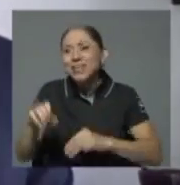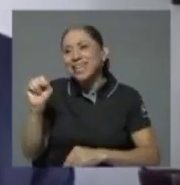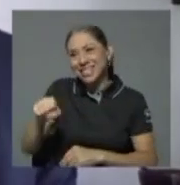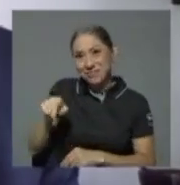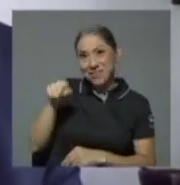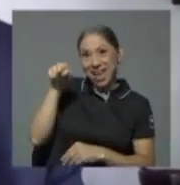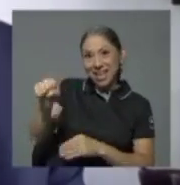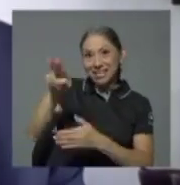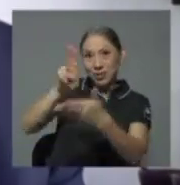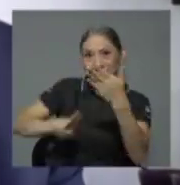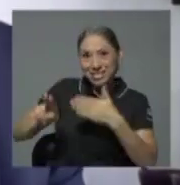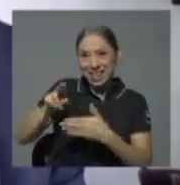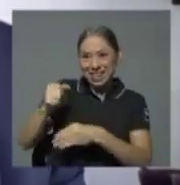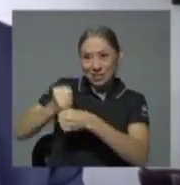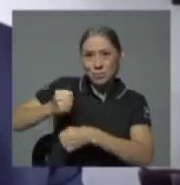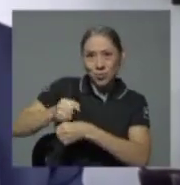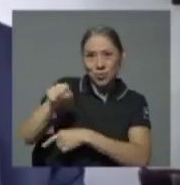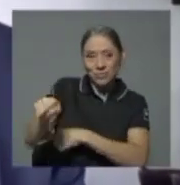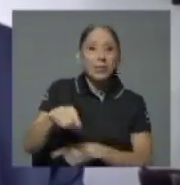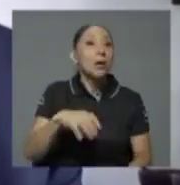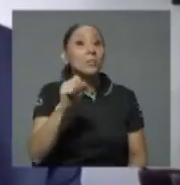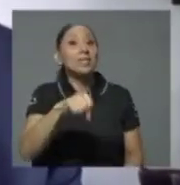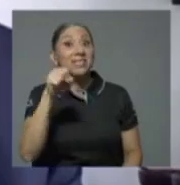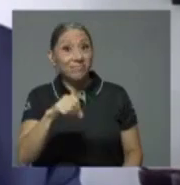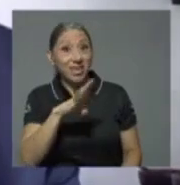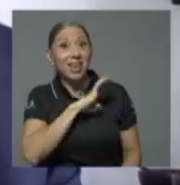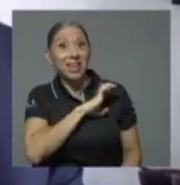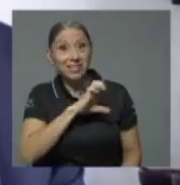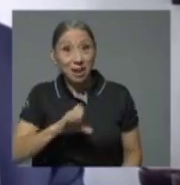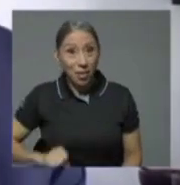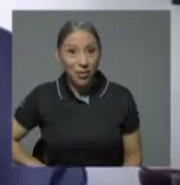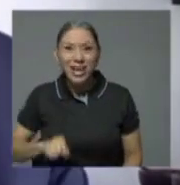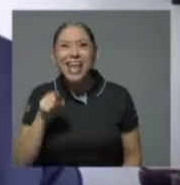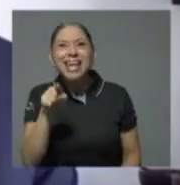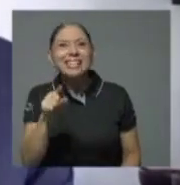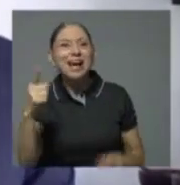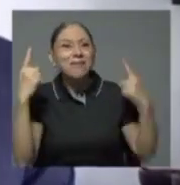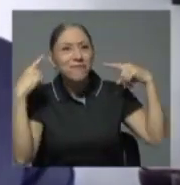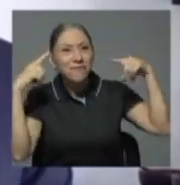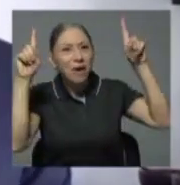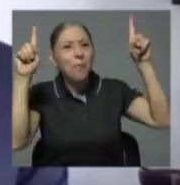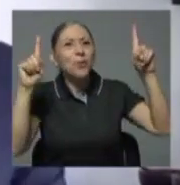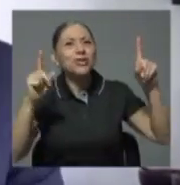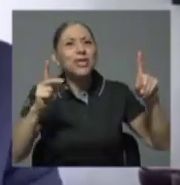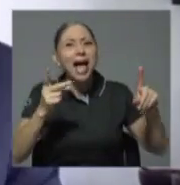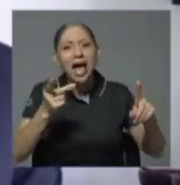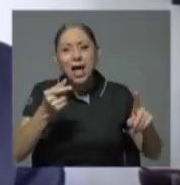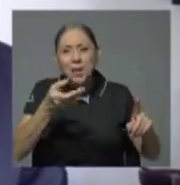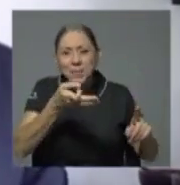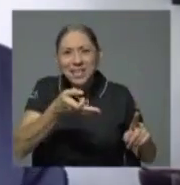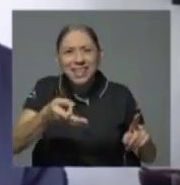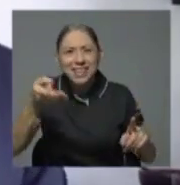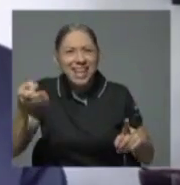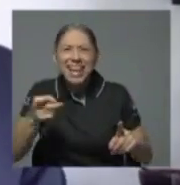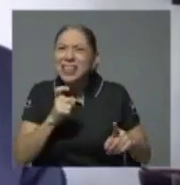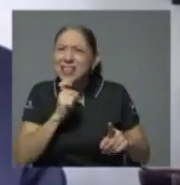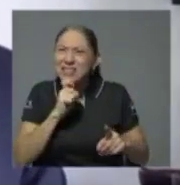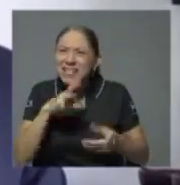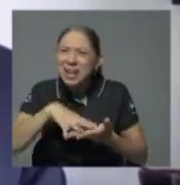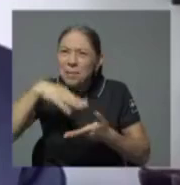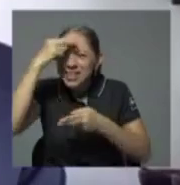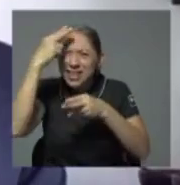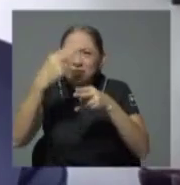contribuyendo. Bueno, sí, en El Salvador, esa famosa billetera que nos cuesta aprendernos el nombre, la llaman la